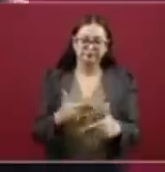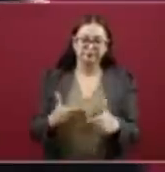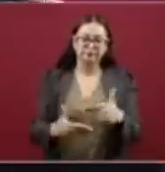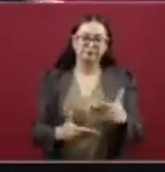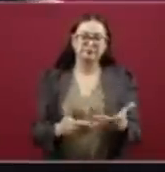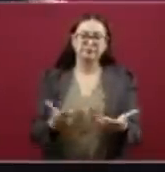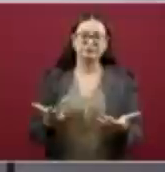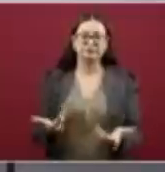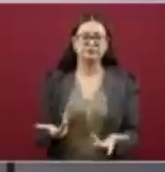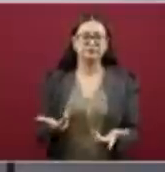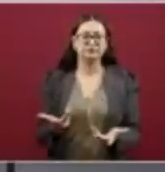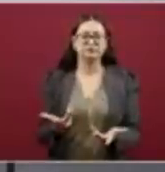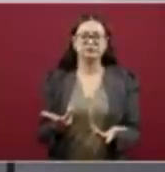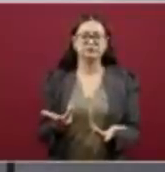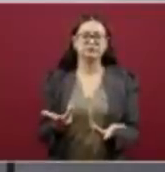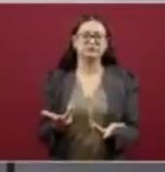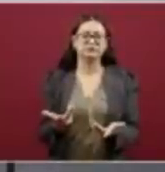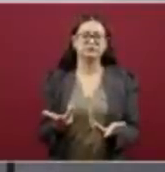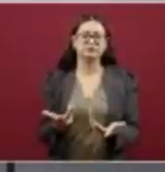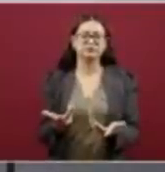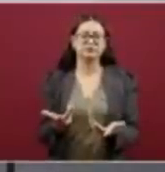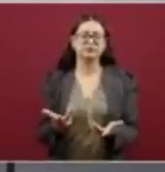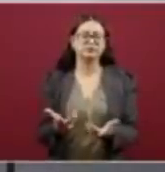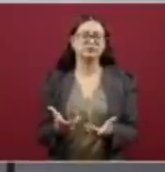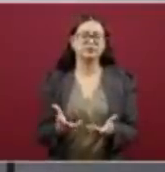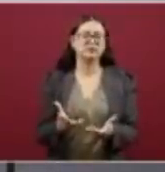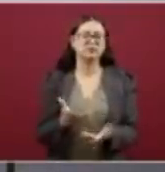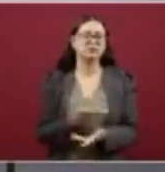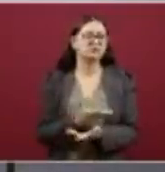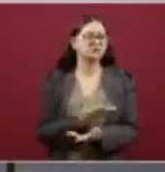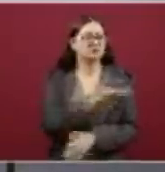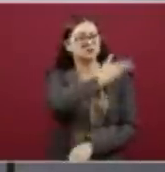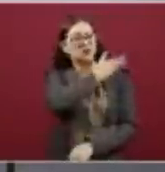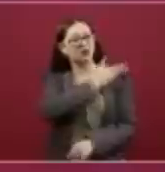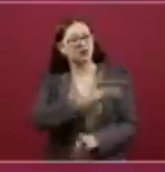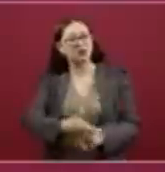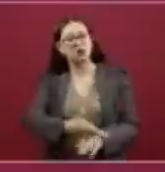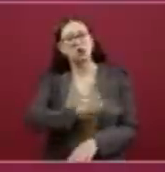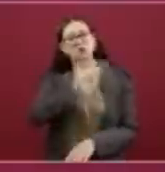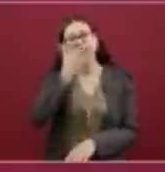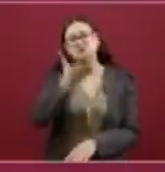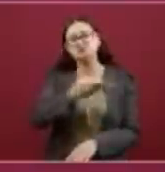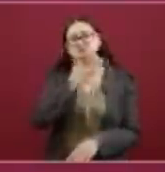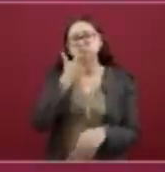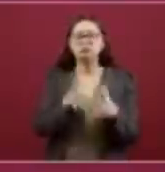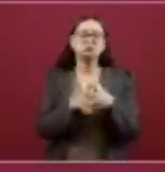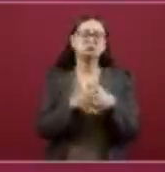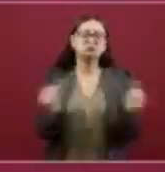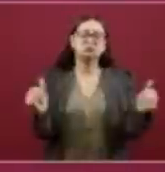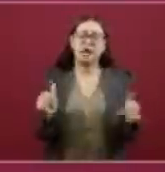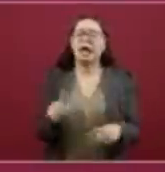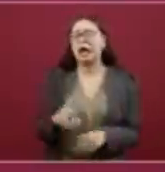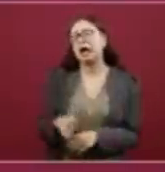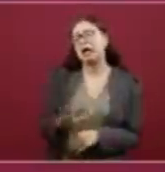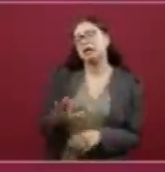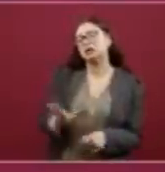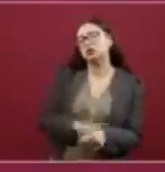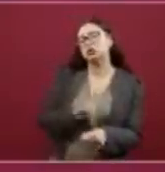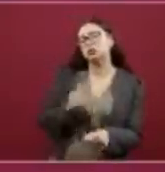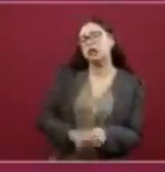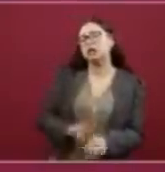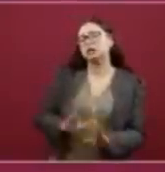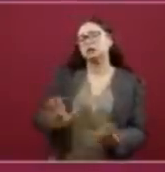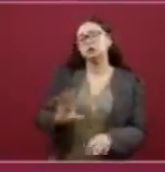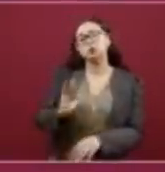como si fuese una cosa anormal que hayan desaparecido 40,000